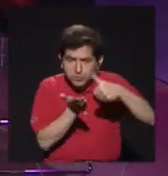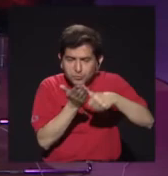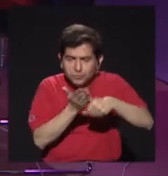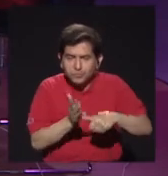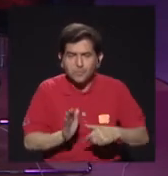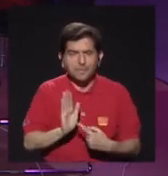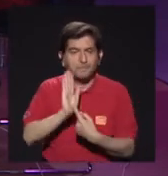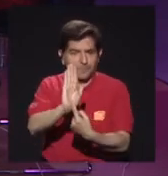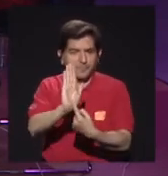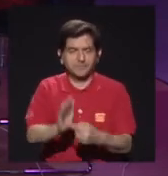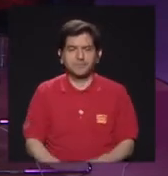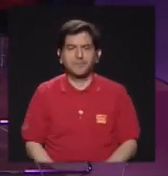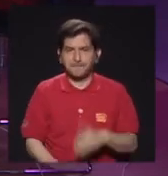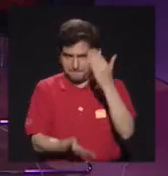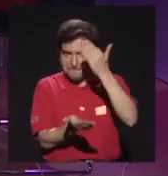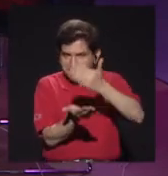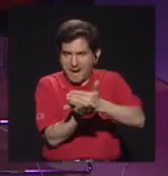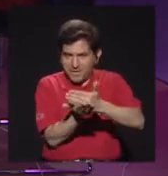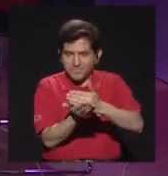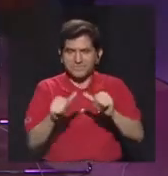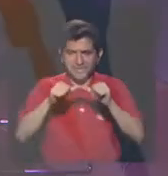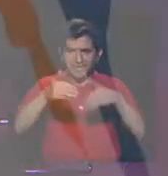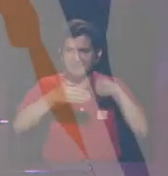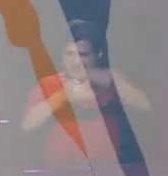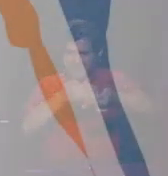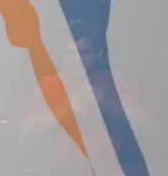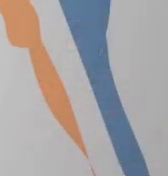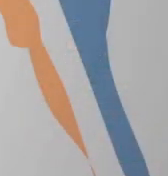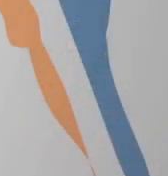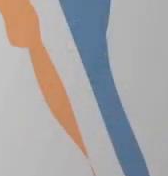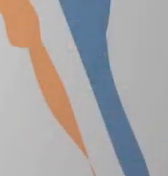bueno vamos a hacer un corte y seguimos